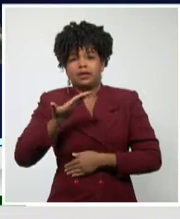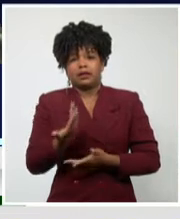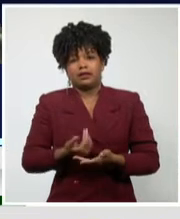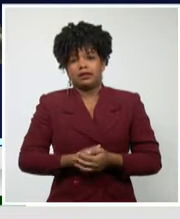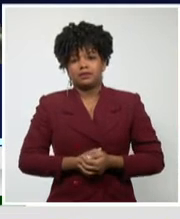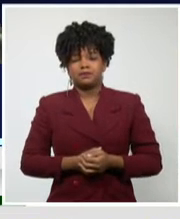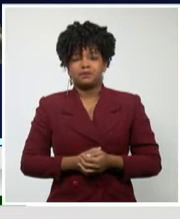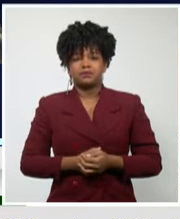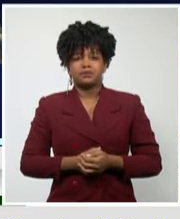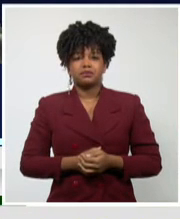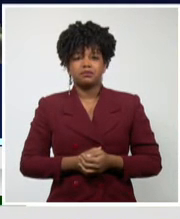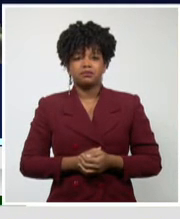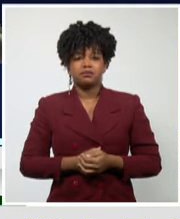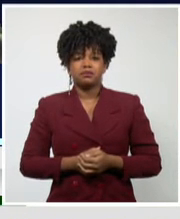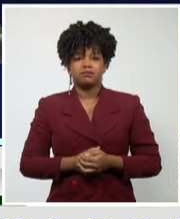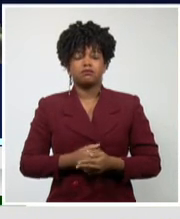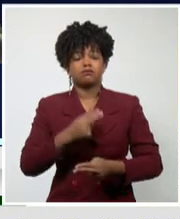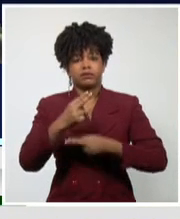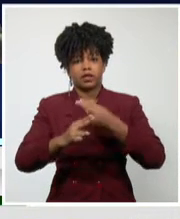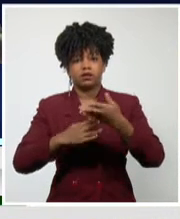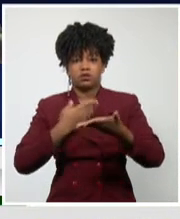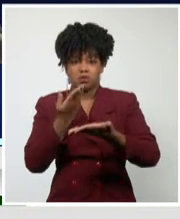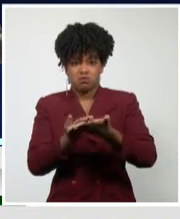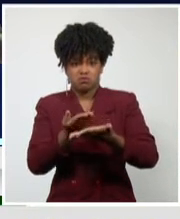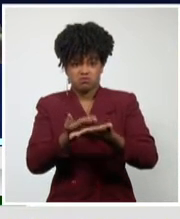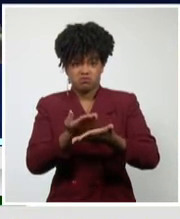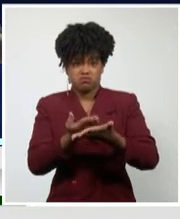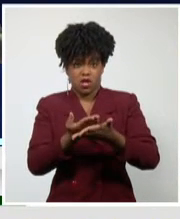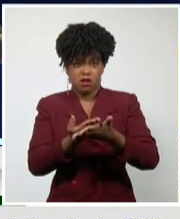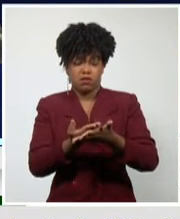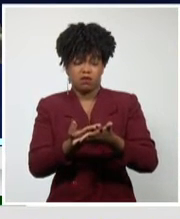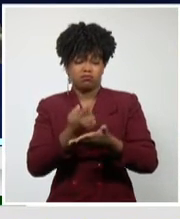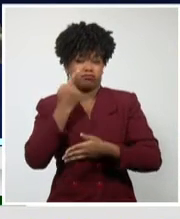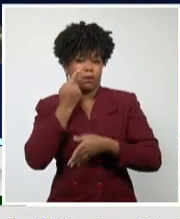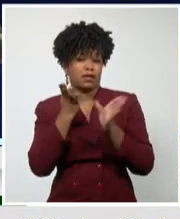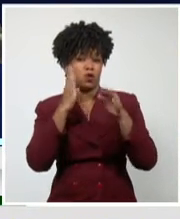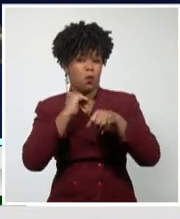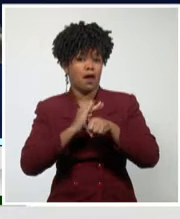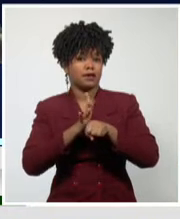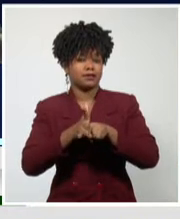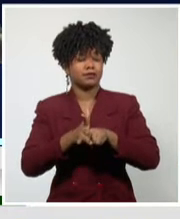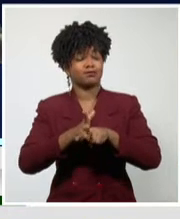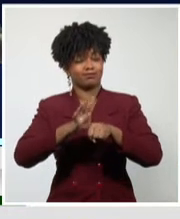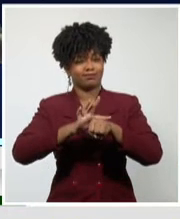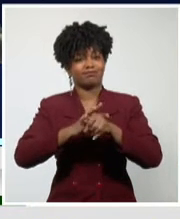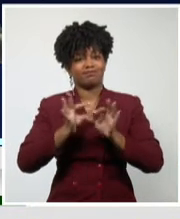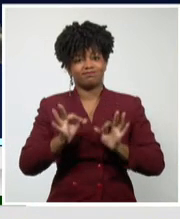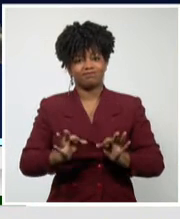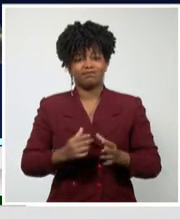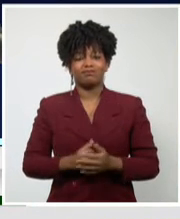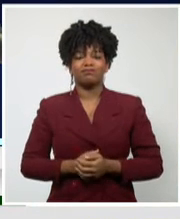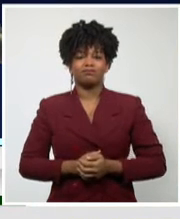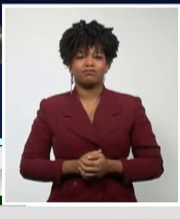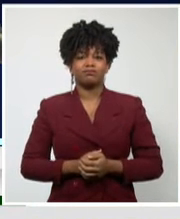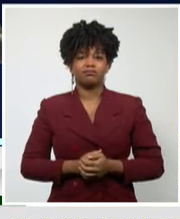realizaron los estudios que están establecidos para descartar el COVID-19. Lamentablemente